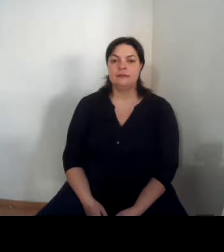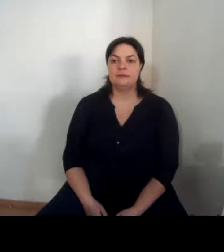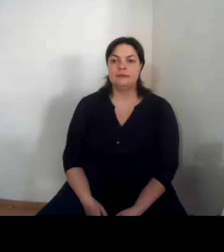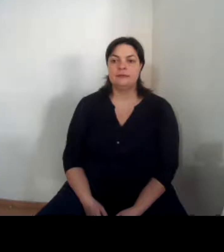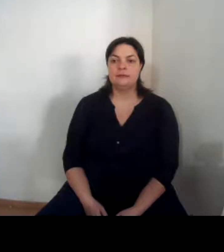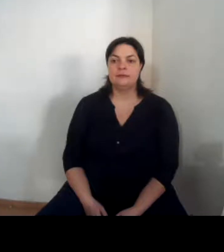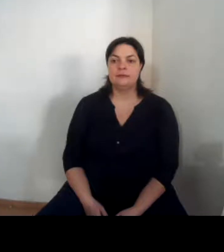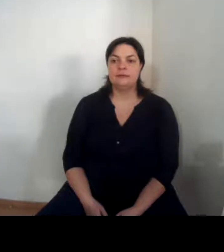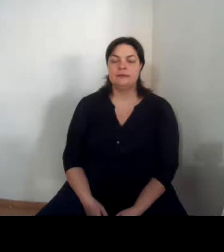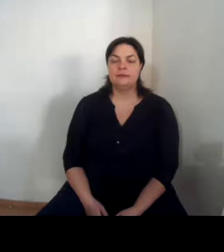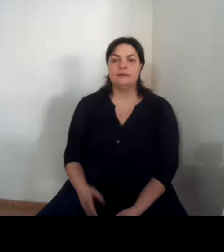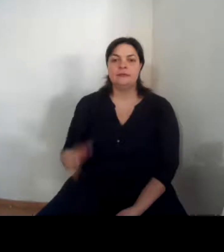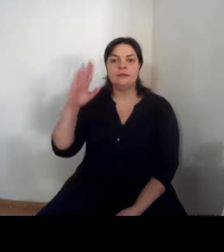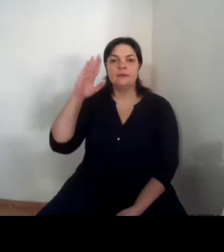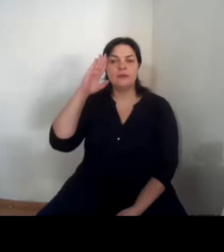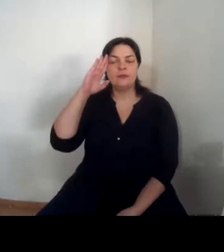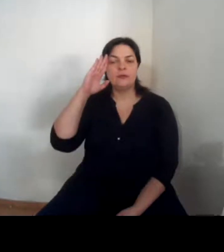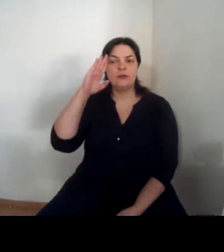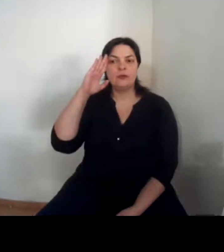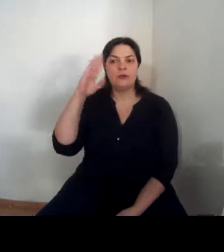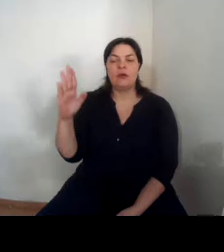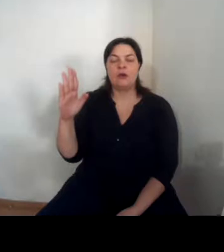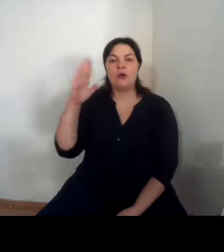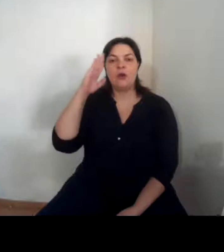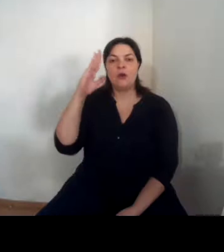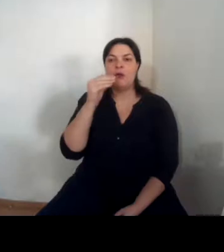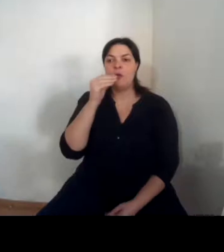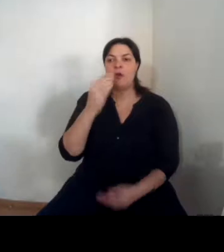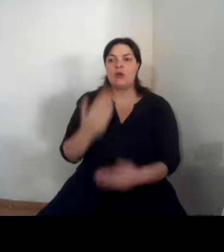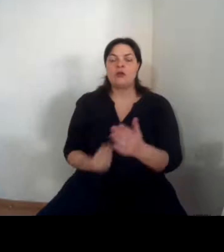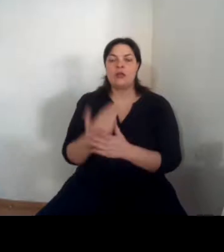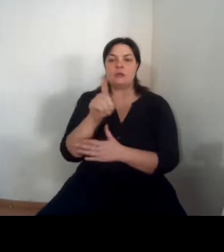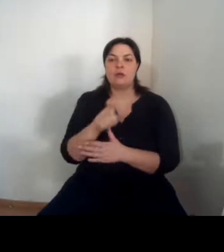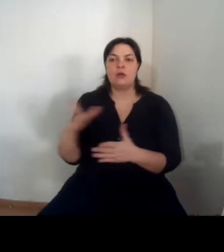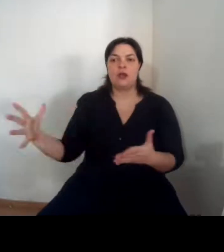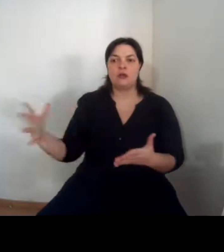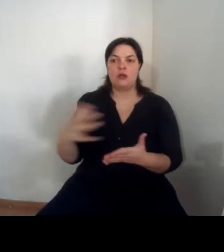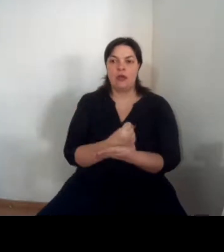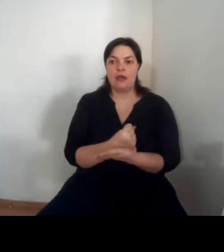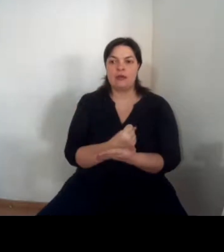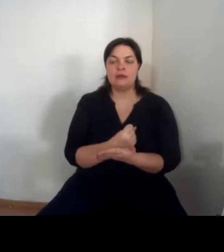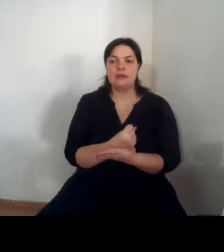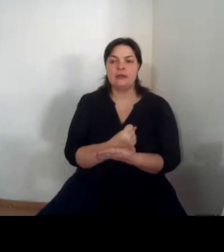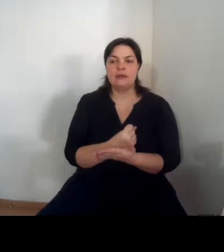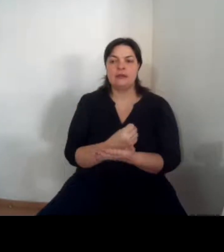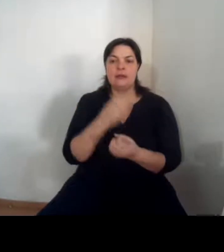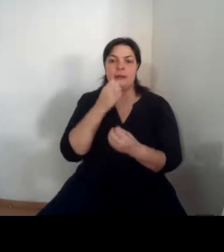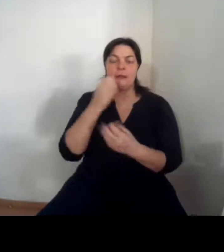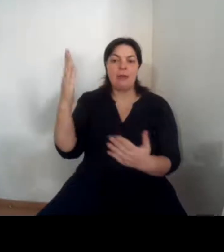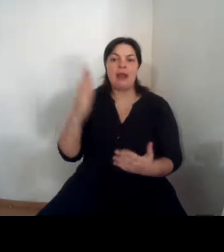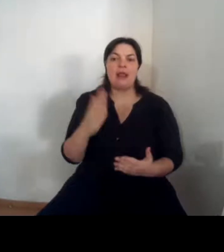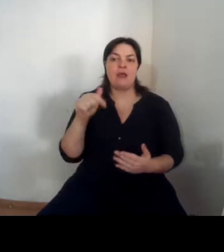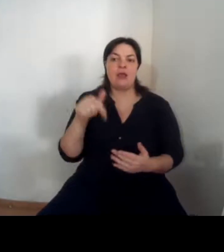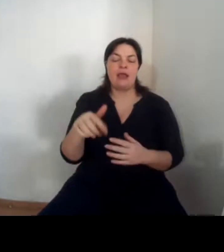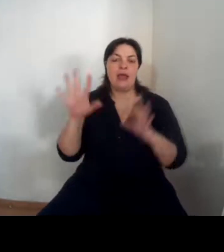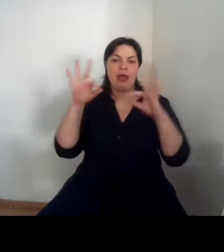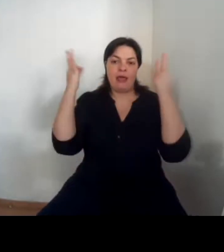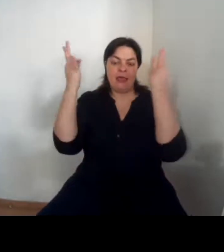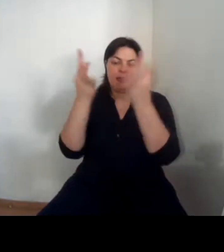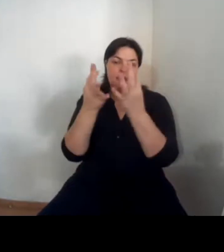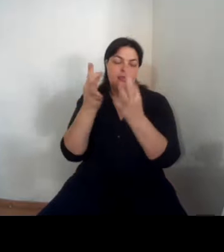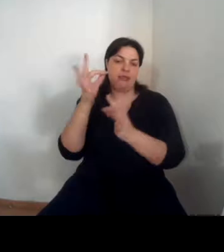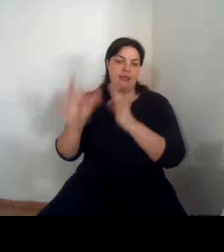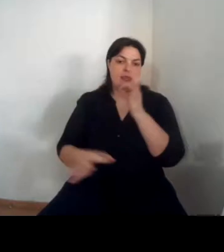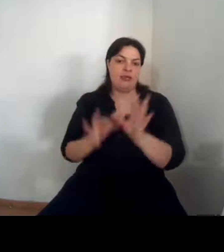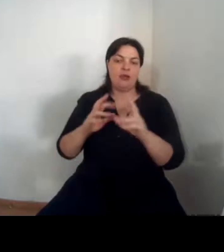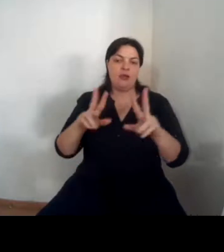Hola, buenos días a todos y a todas. Bienvenidos a este ciclo de seminarios virtuales sobre asuntos